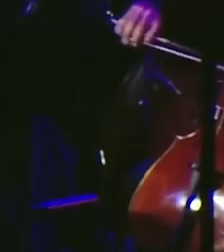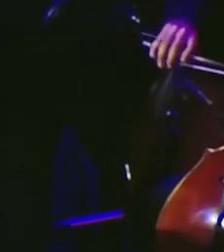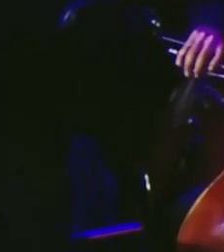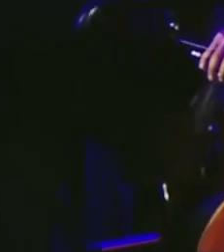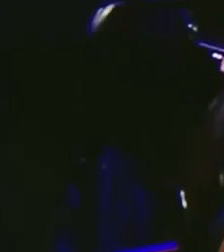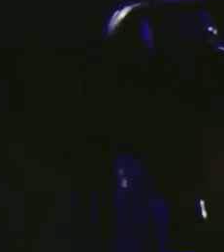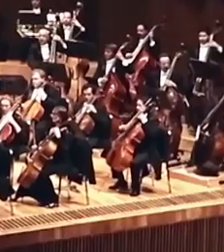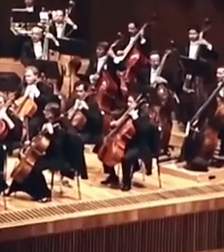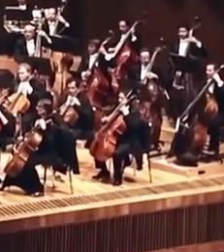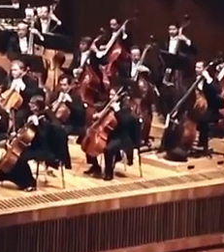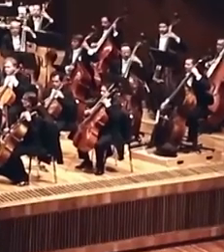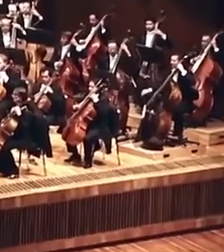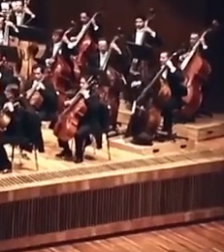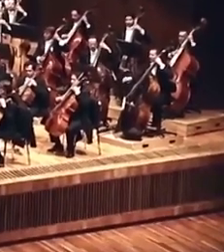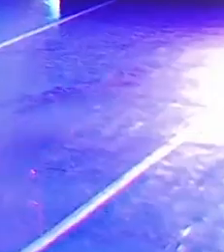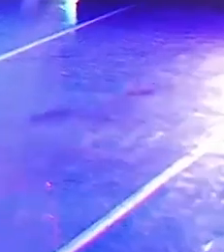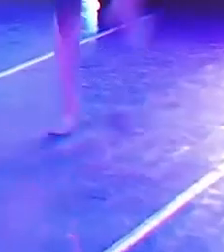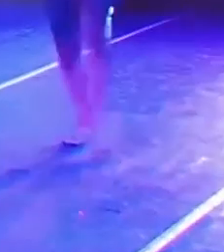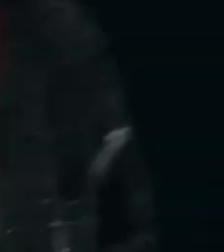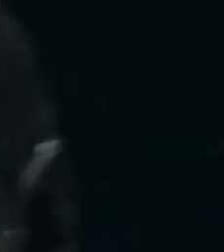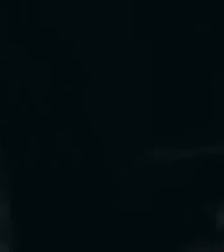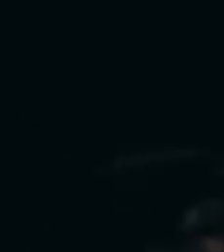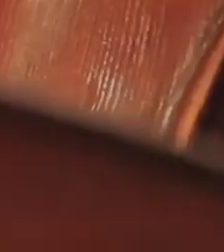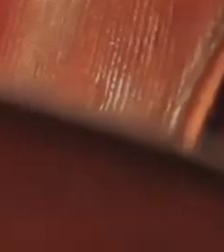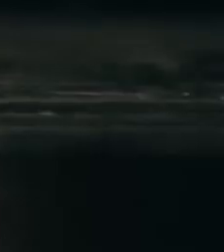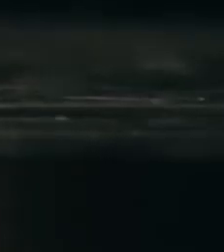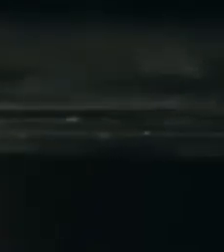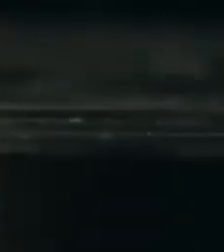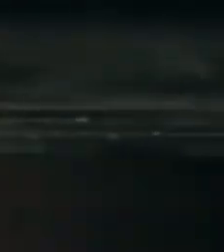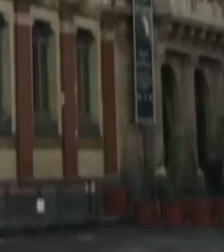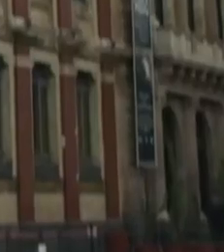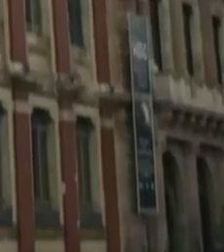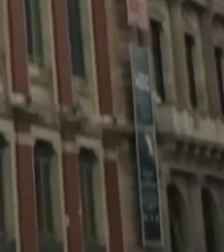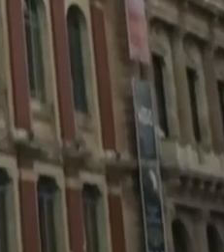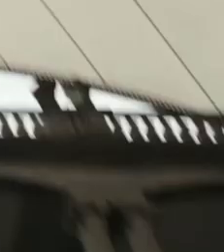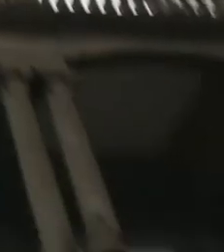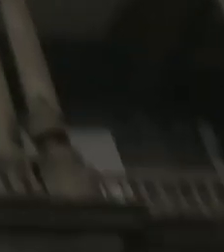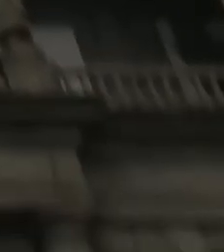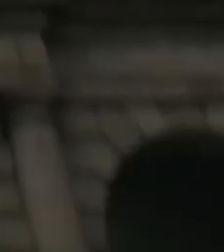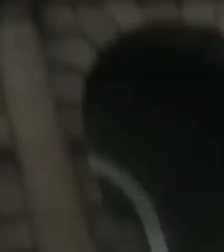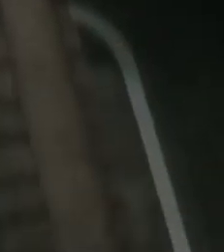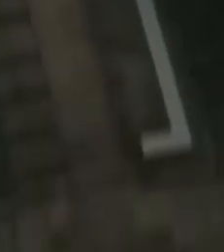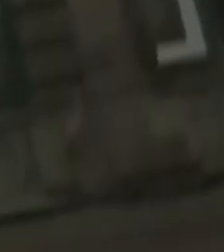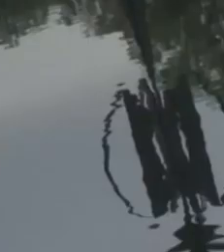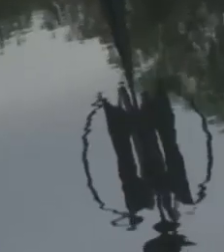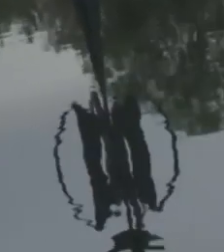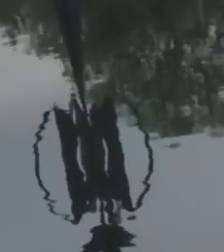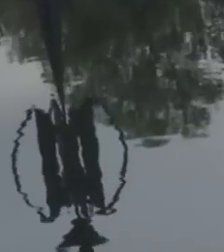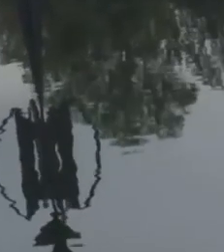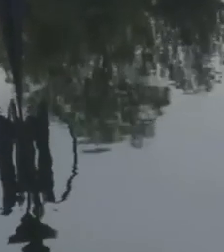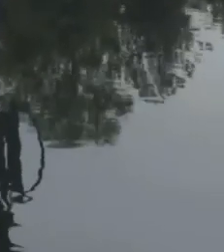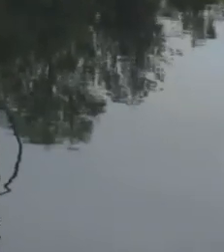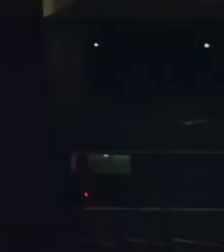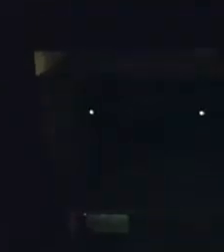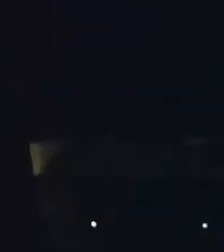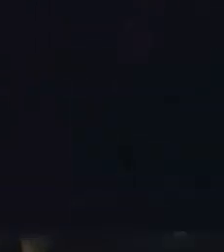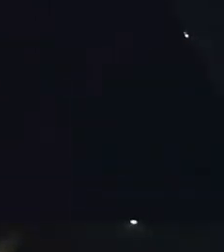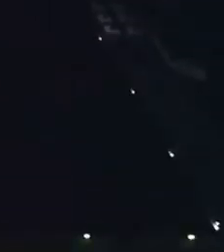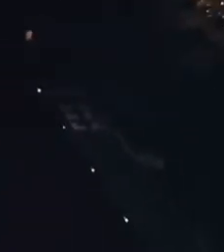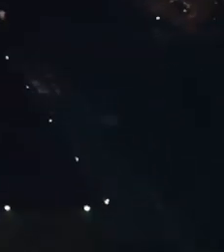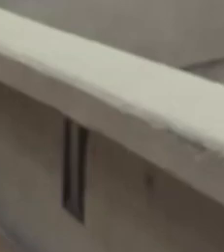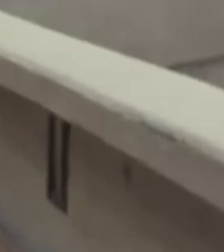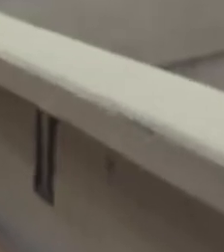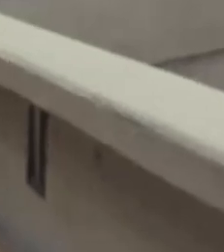recintos históricos tres orquestas salas de conciertos teatros y cines en donde cada año se organizan 14.000 actividades artísticas y culturales